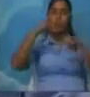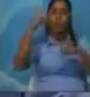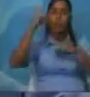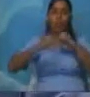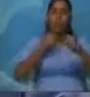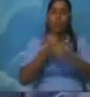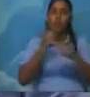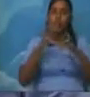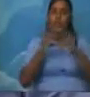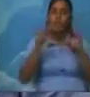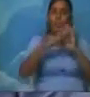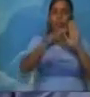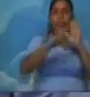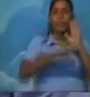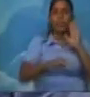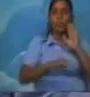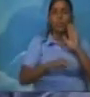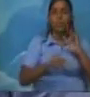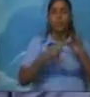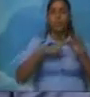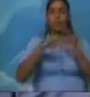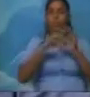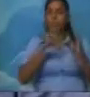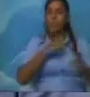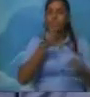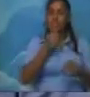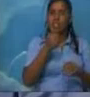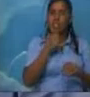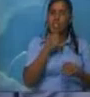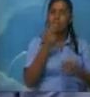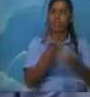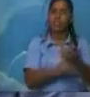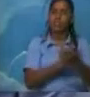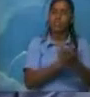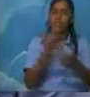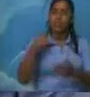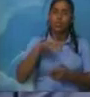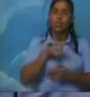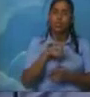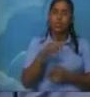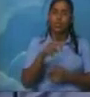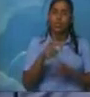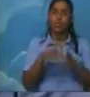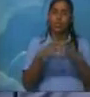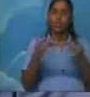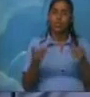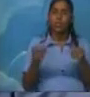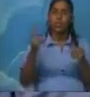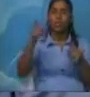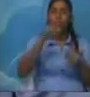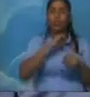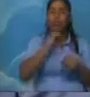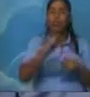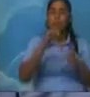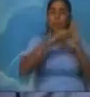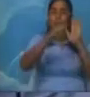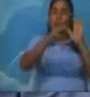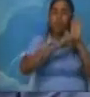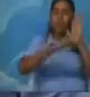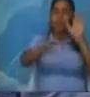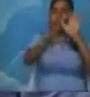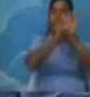todo mandamiento mandamiento de quién del hermano Henry de nosotros hermano puerta de mael no los